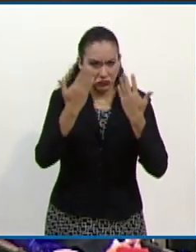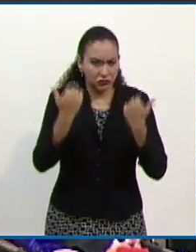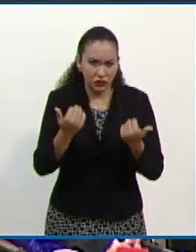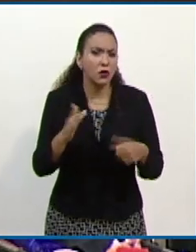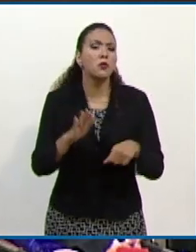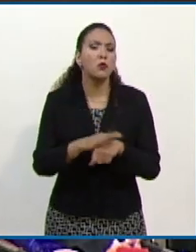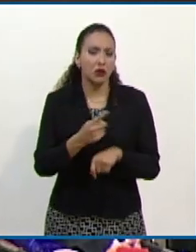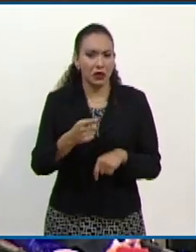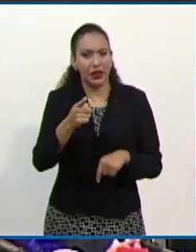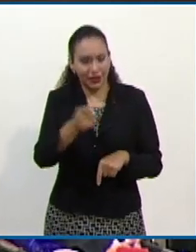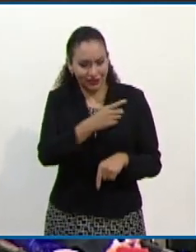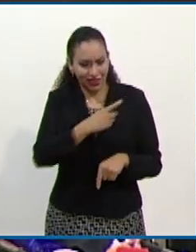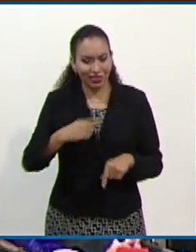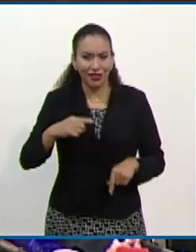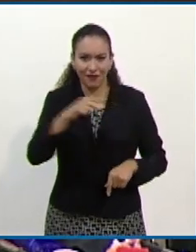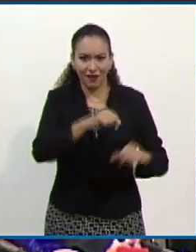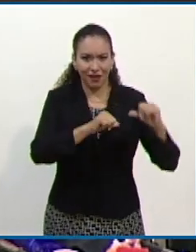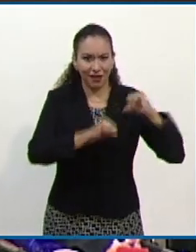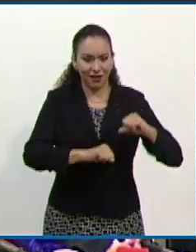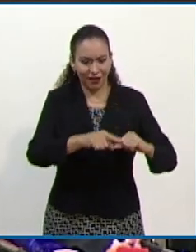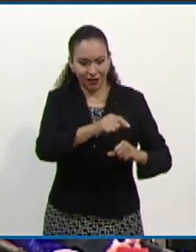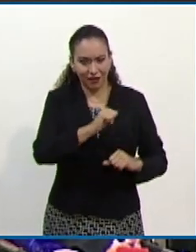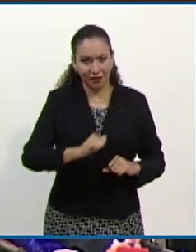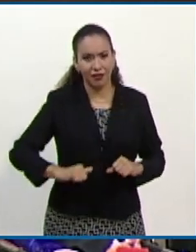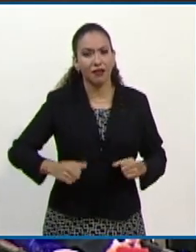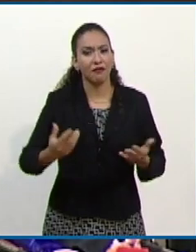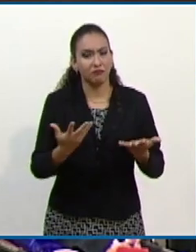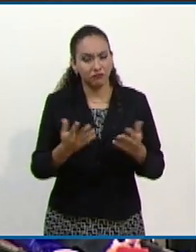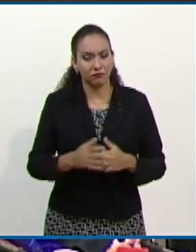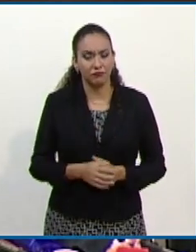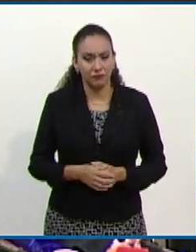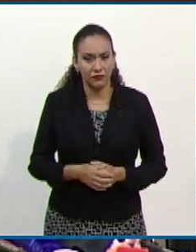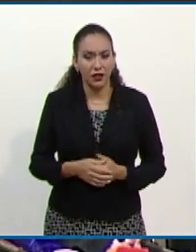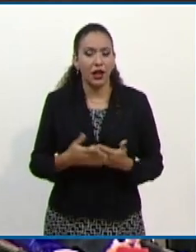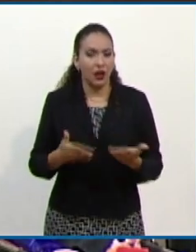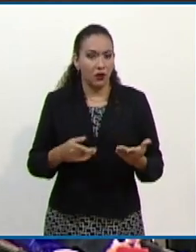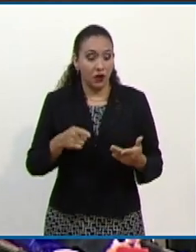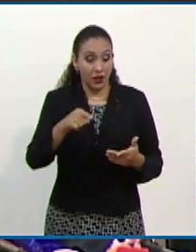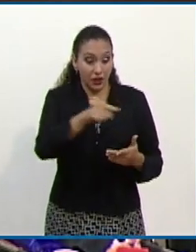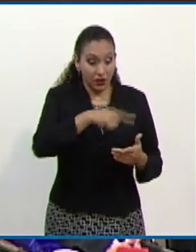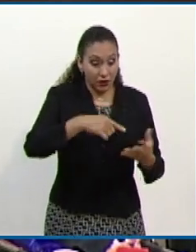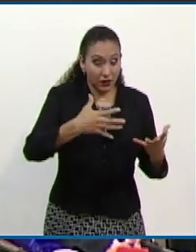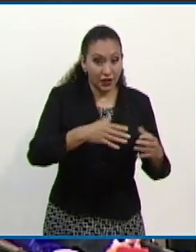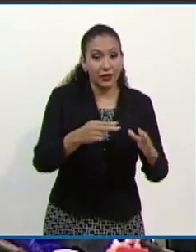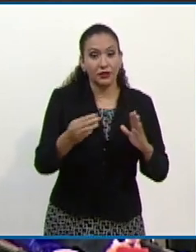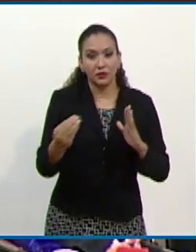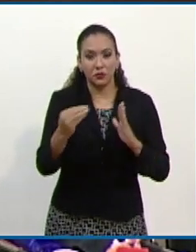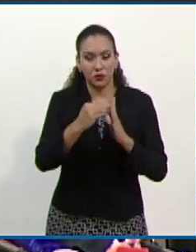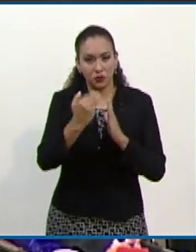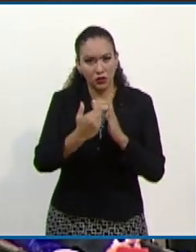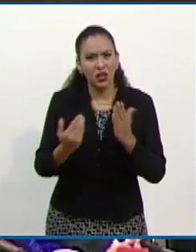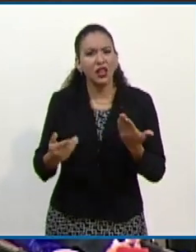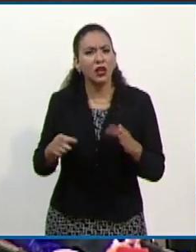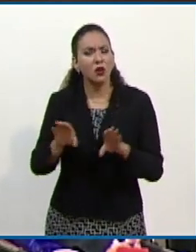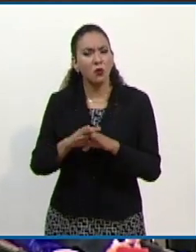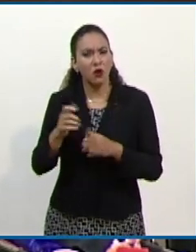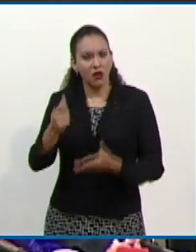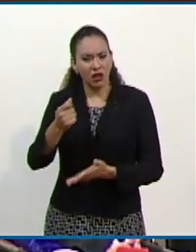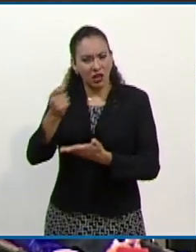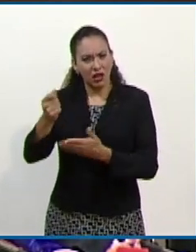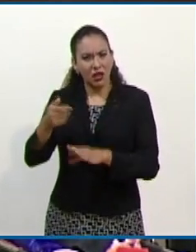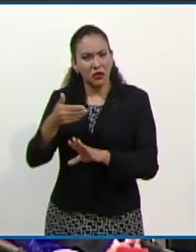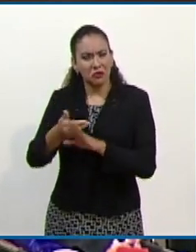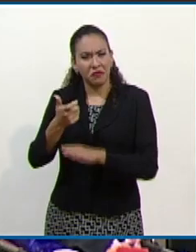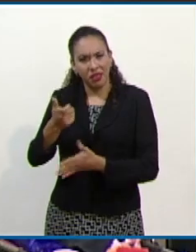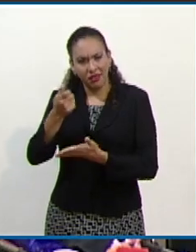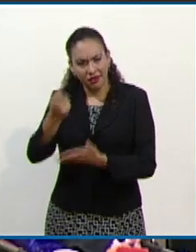implementación. En otras palabras, no existe una relación directa entre el contenido de las normas y una afectación en el presupuesto de las